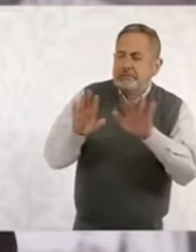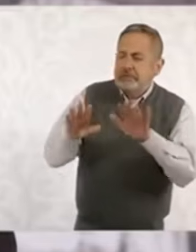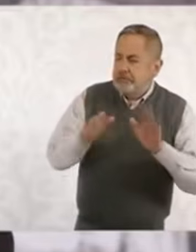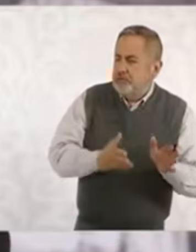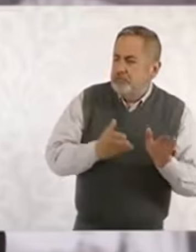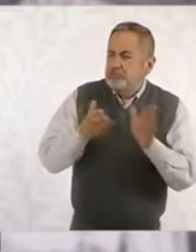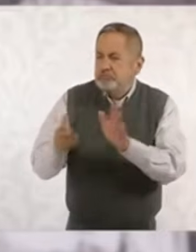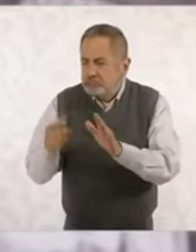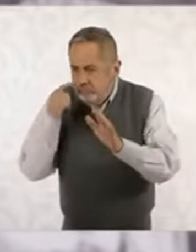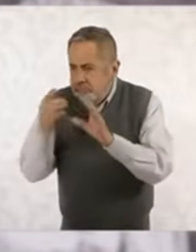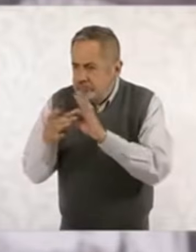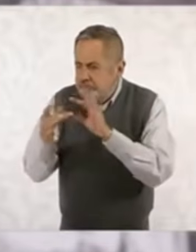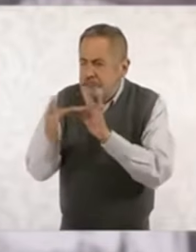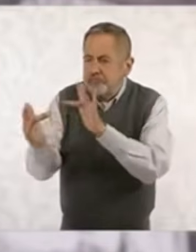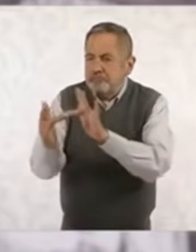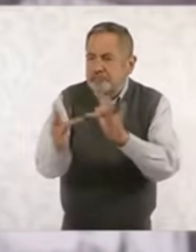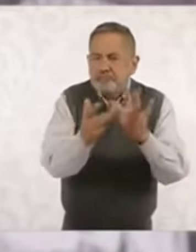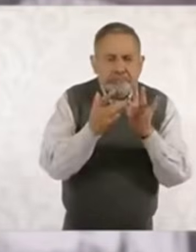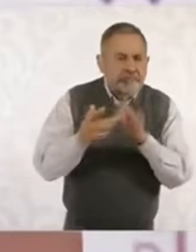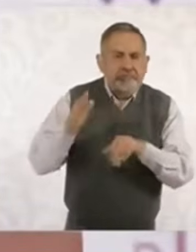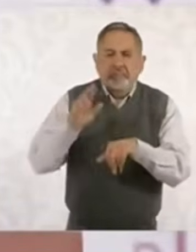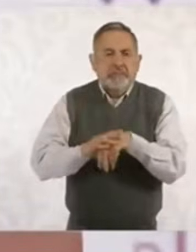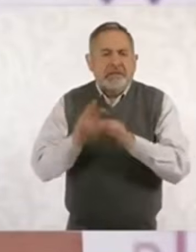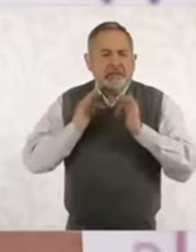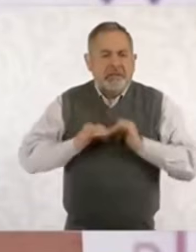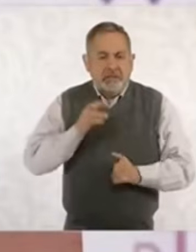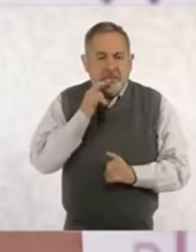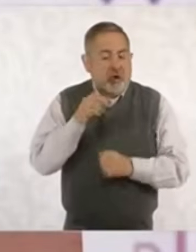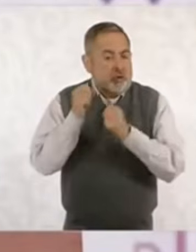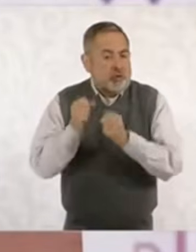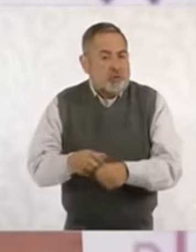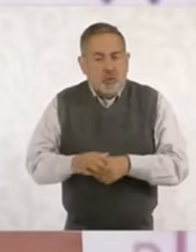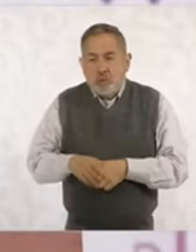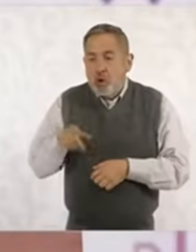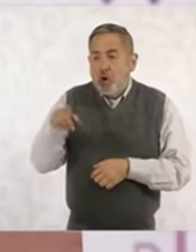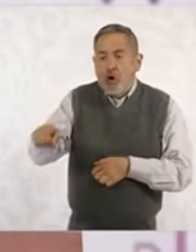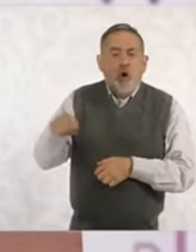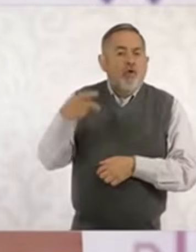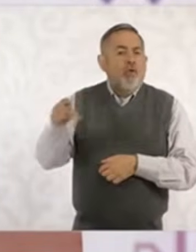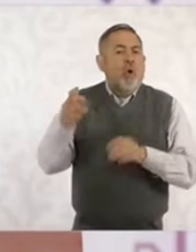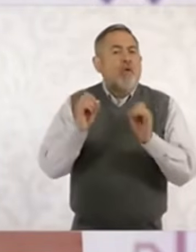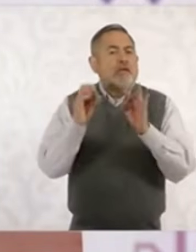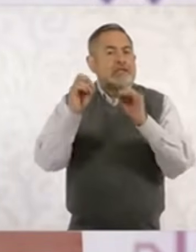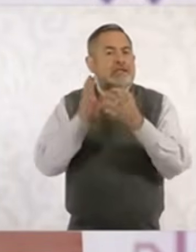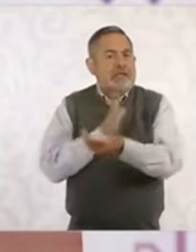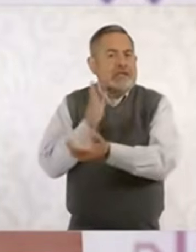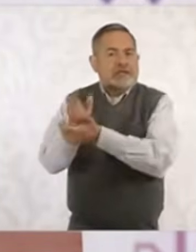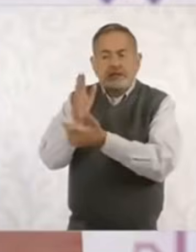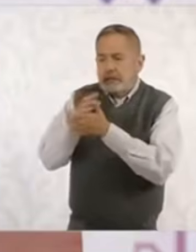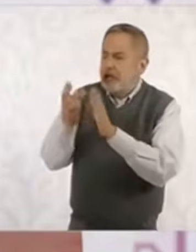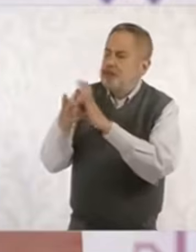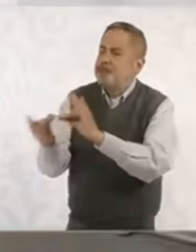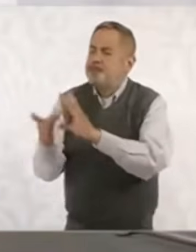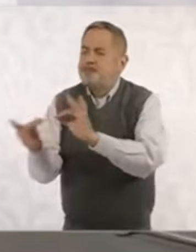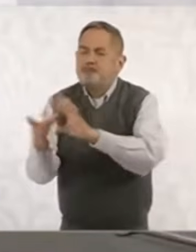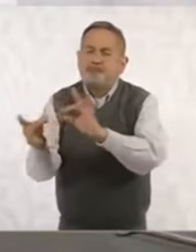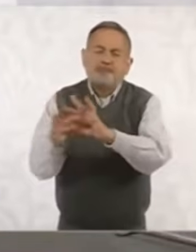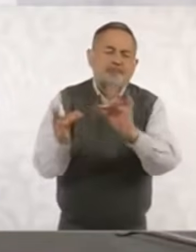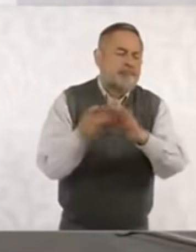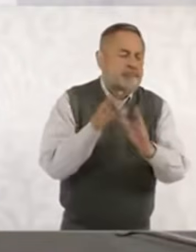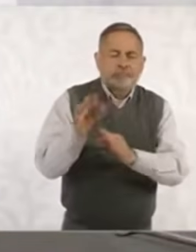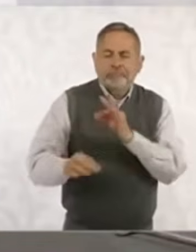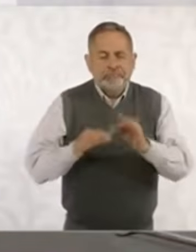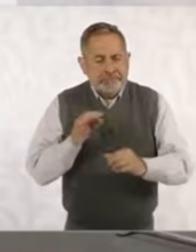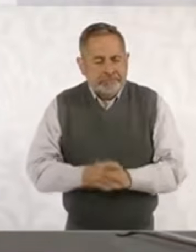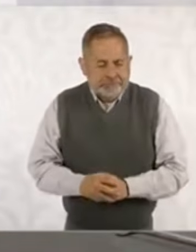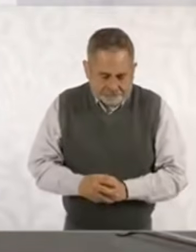Foviste en tu oficina, lo mismo para que los trabajadores no salgan de sus espacios de trabajo, y el programa de vivienda. Muchísimas